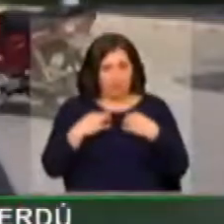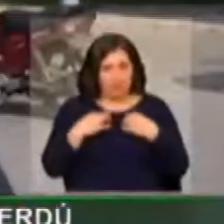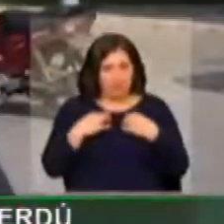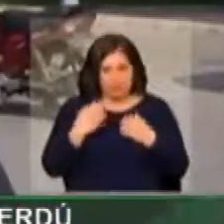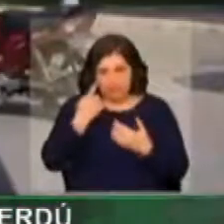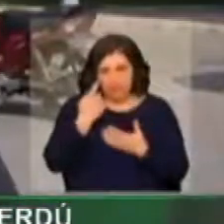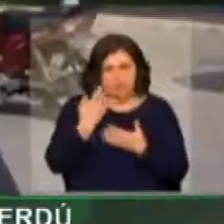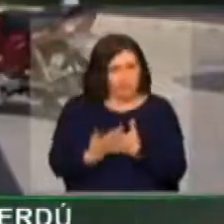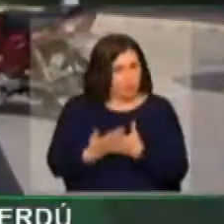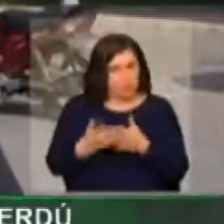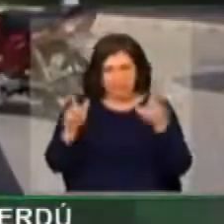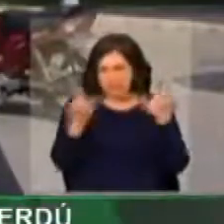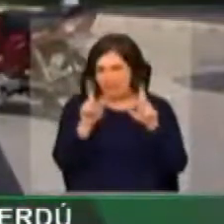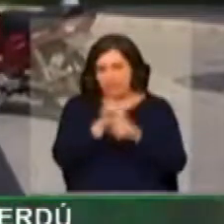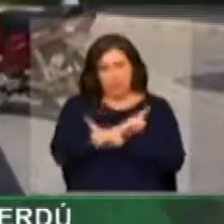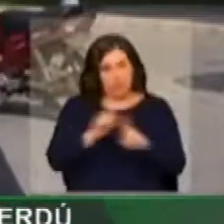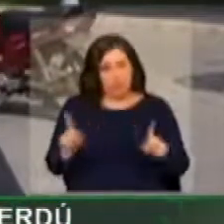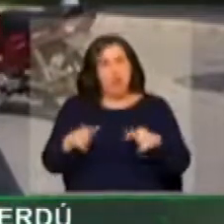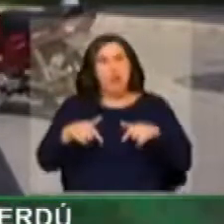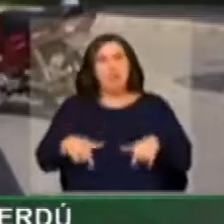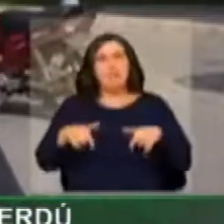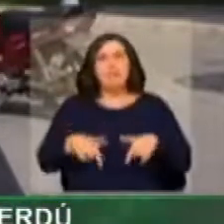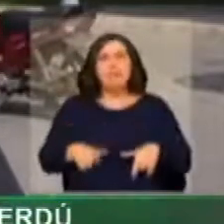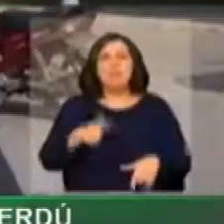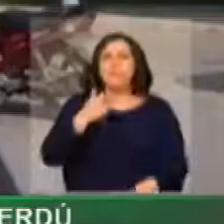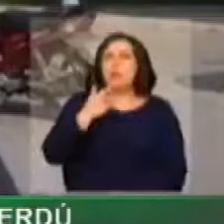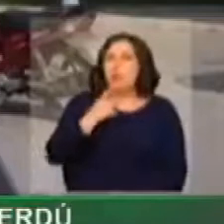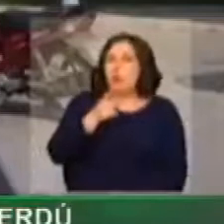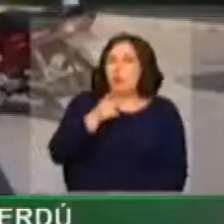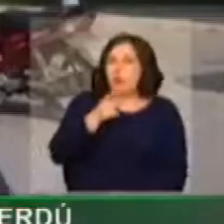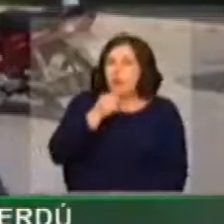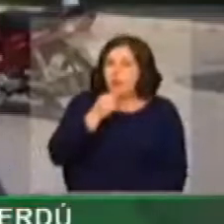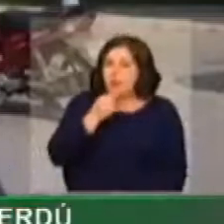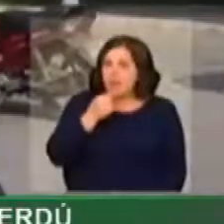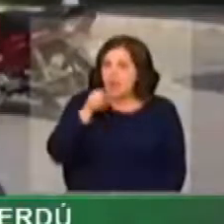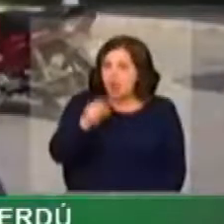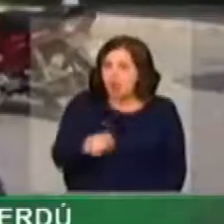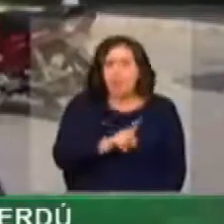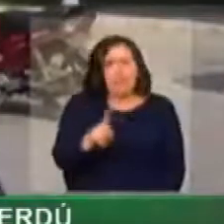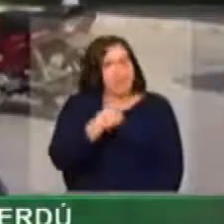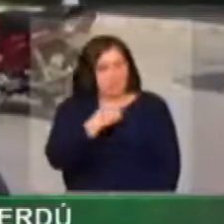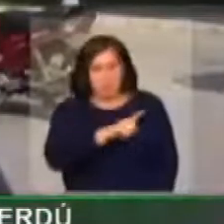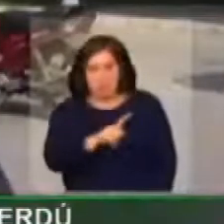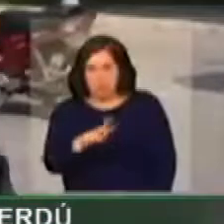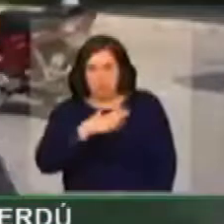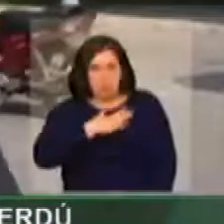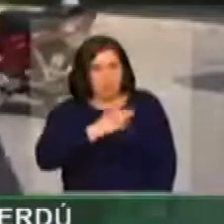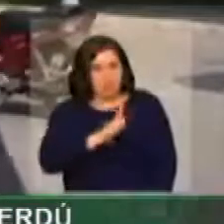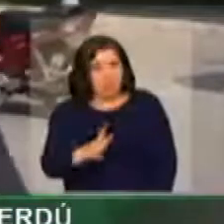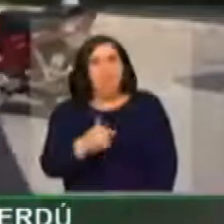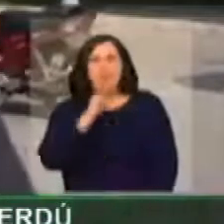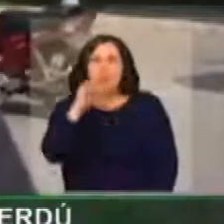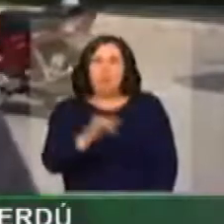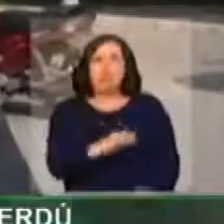que se muestra en televisión y que el Ministerio del Interior indicó como suya. Él negó que esa fuera la ropa de él. Describió con qué